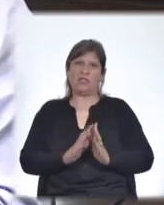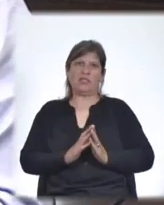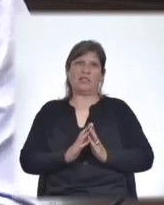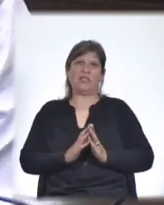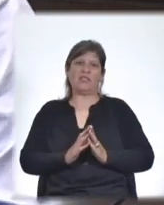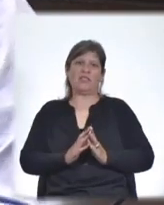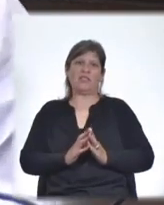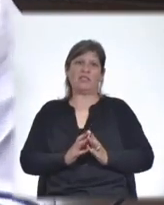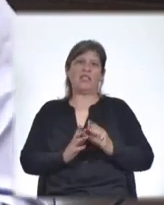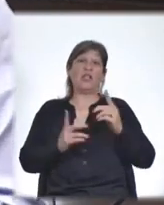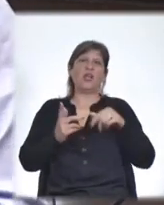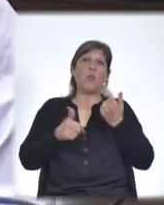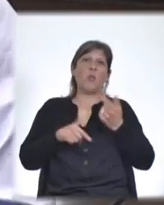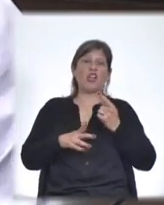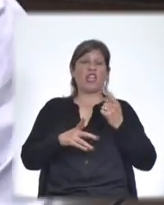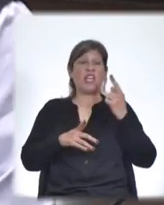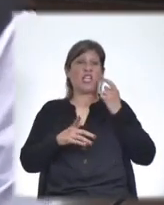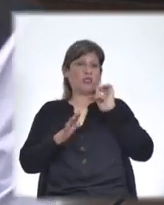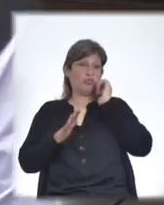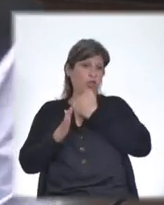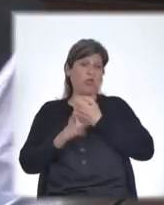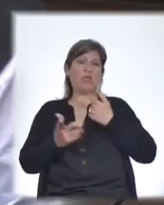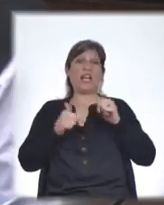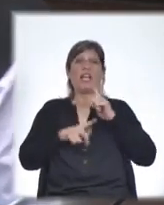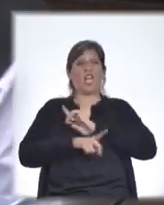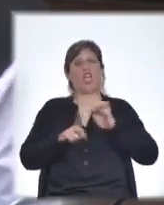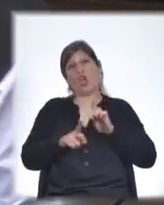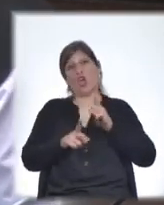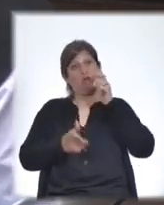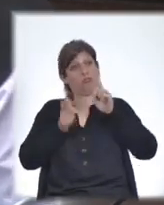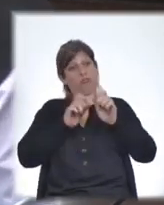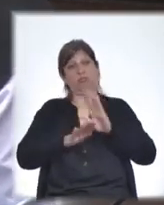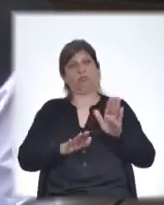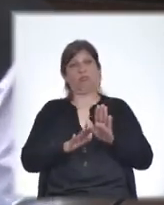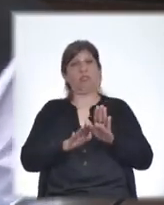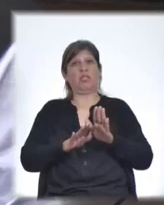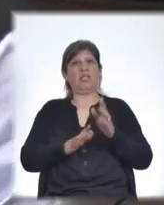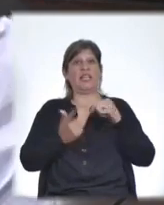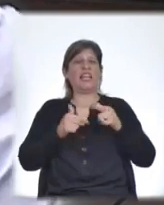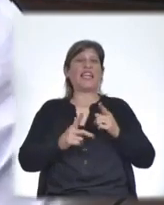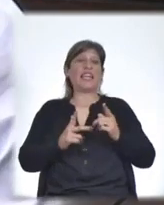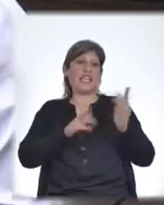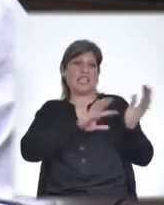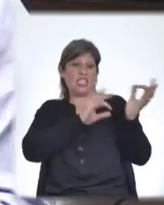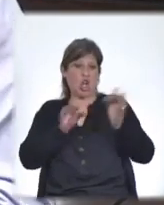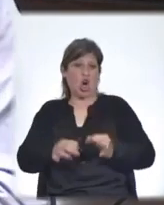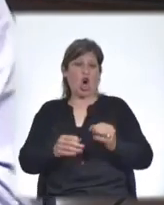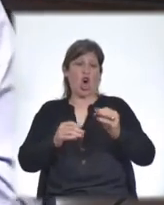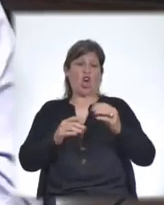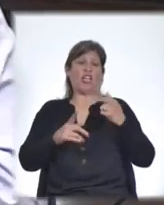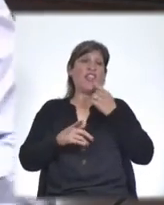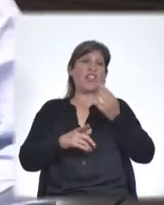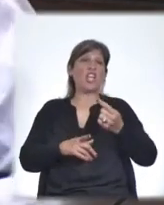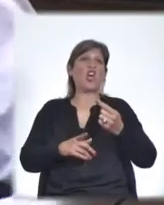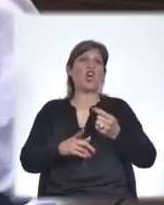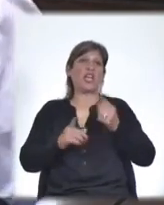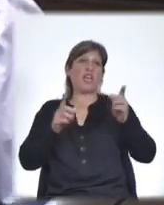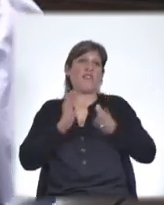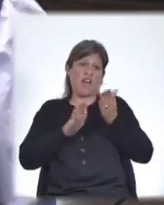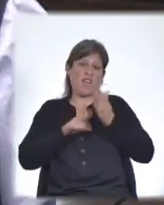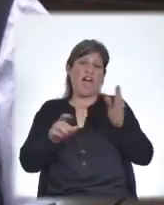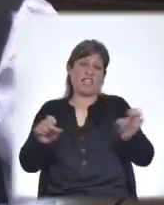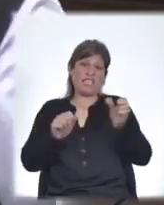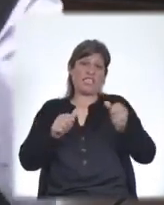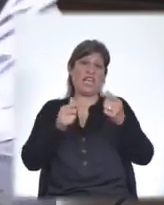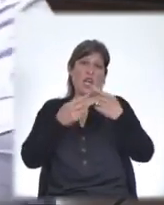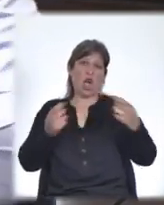se trata de una omisión injustificable para un gobierno que vino a decirnos que va a hacer las cosas mejor, pero que no nos trae la información que